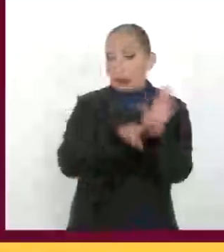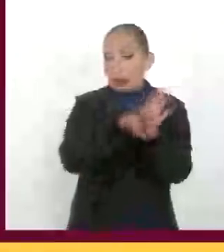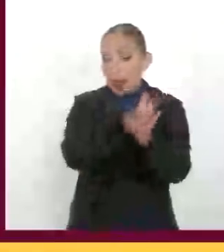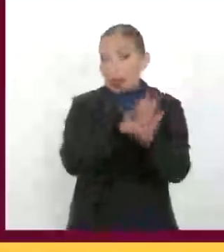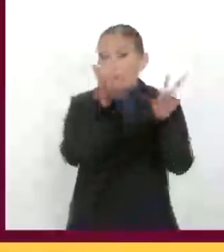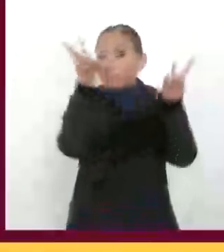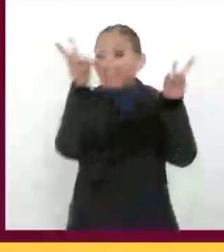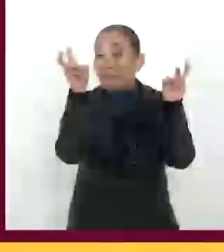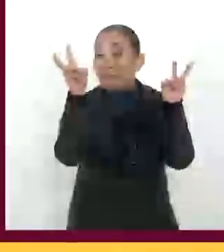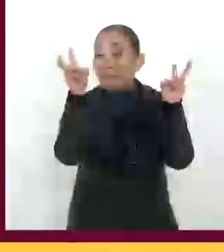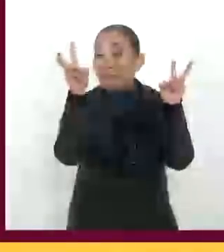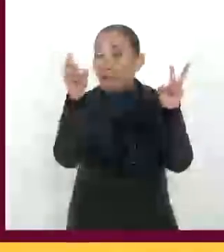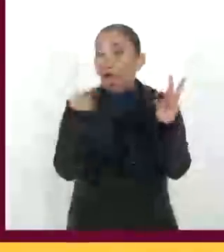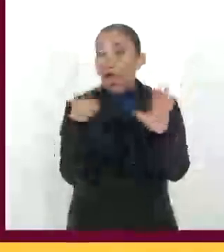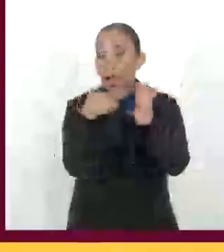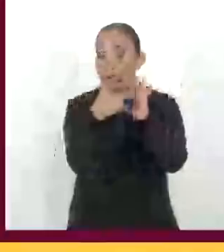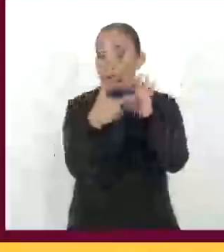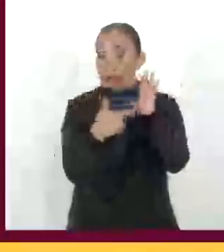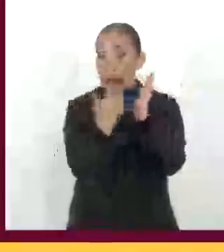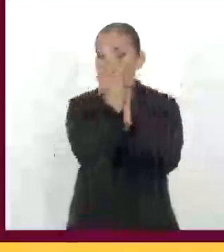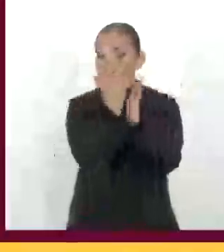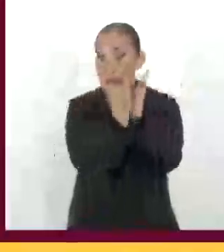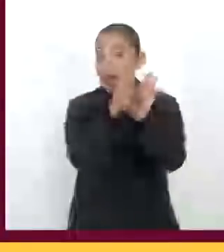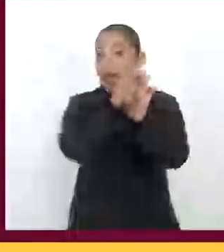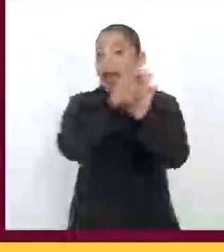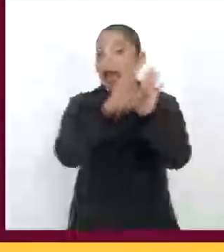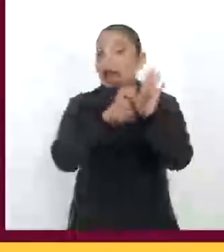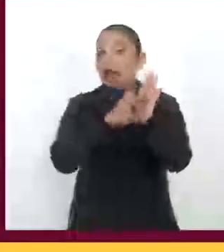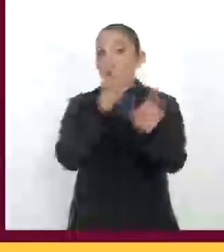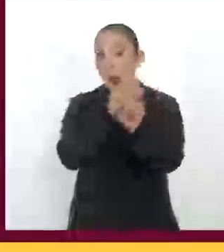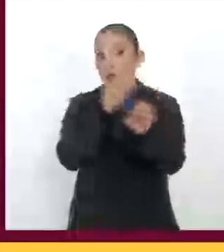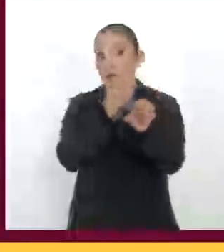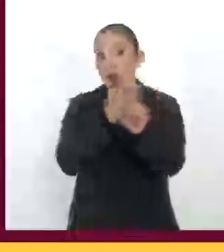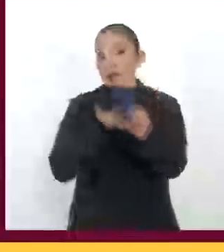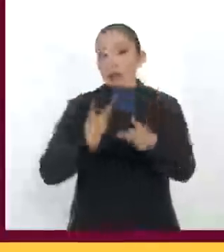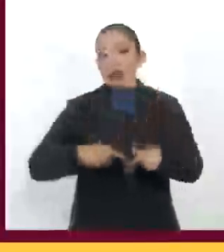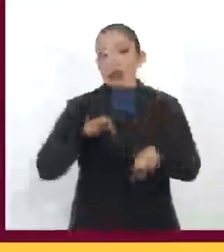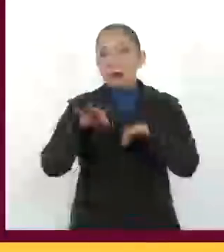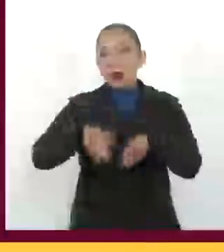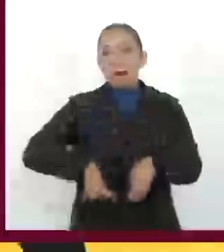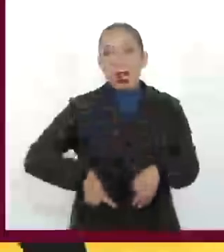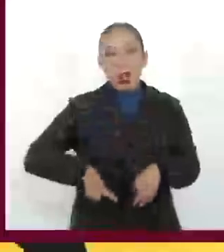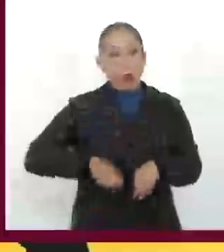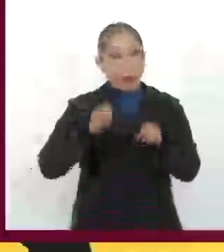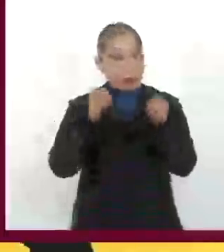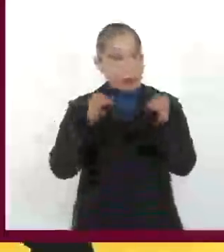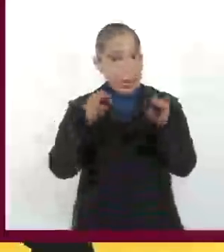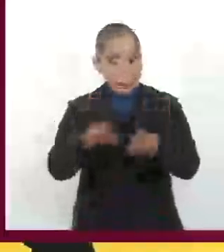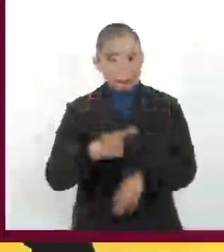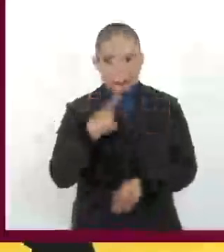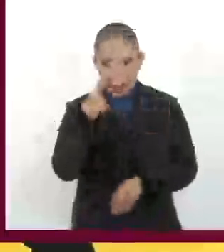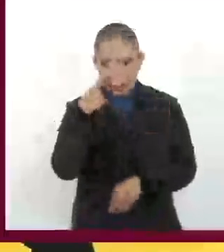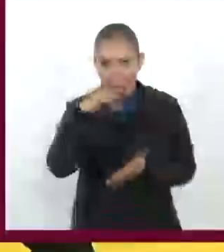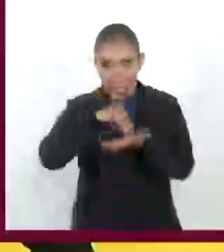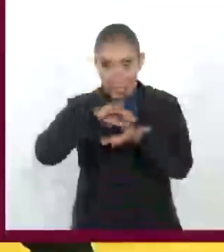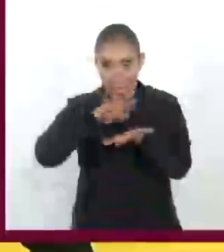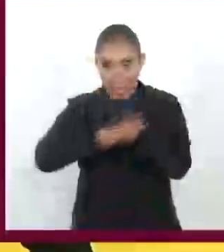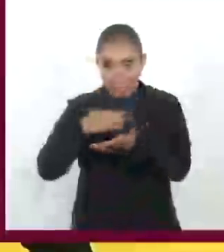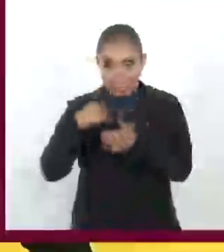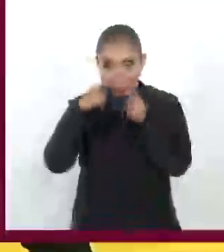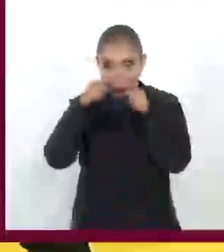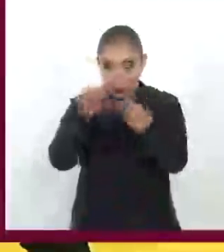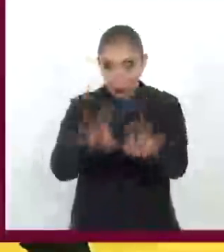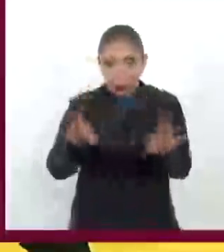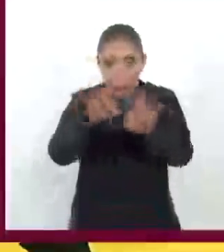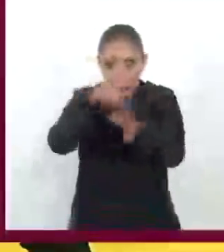ver el siguiente video titulado Principios éticos de los servidores públicos. Tomen nota de las ideas